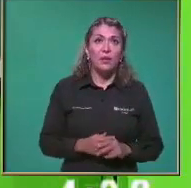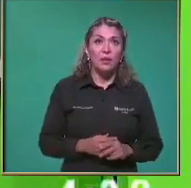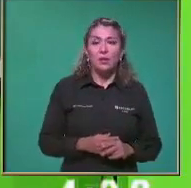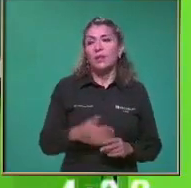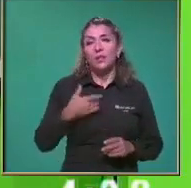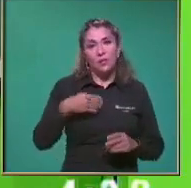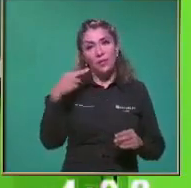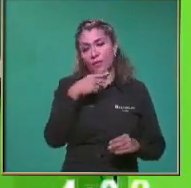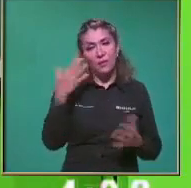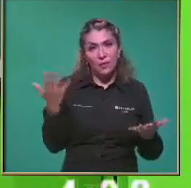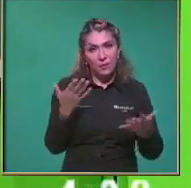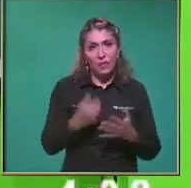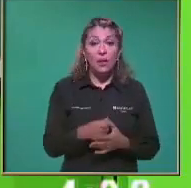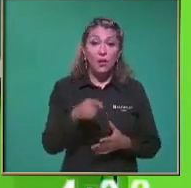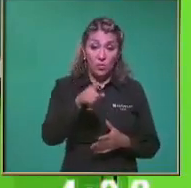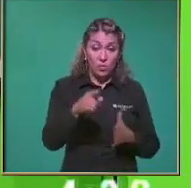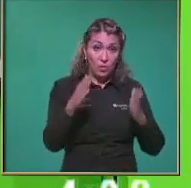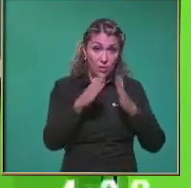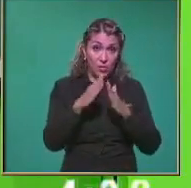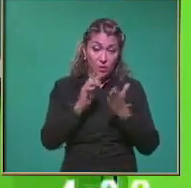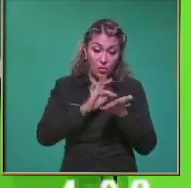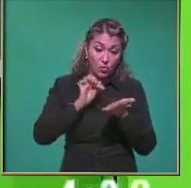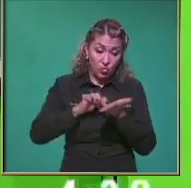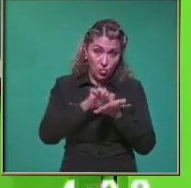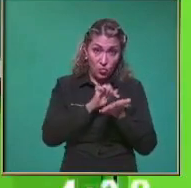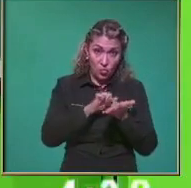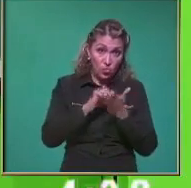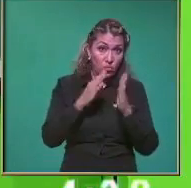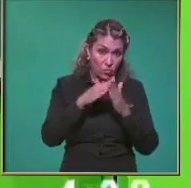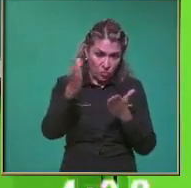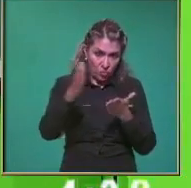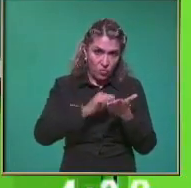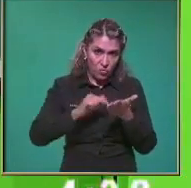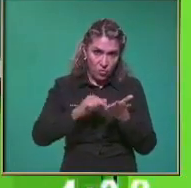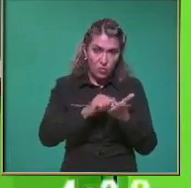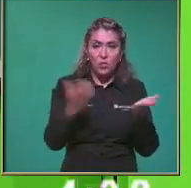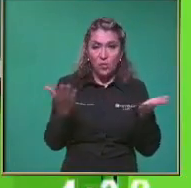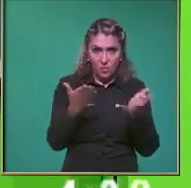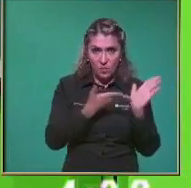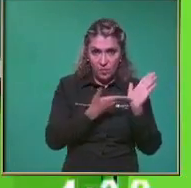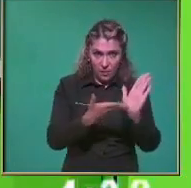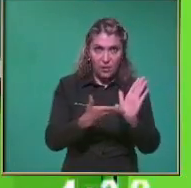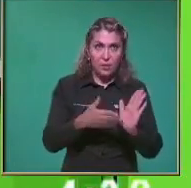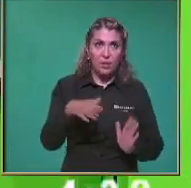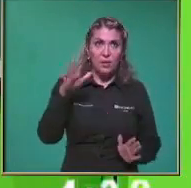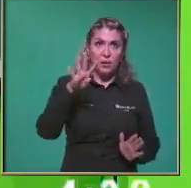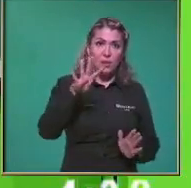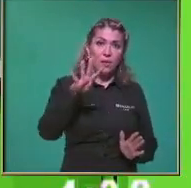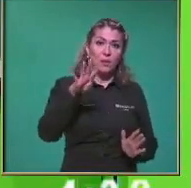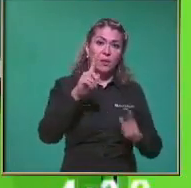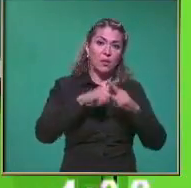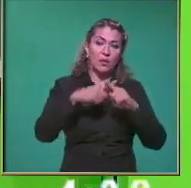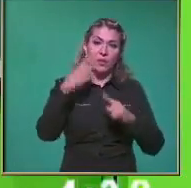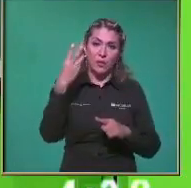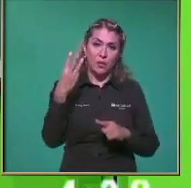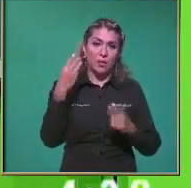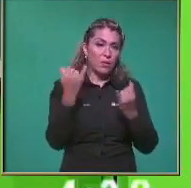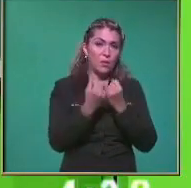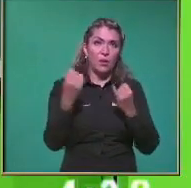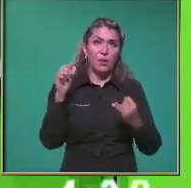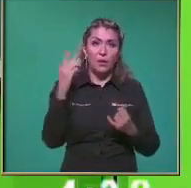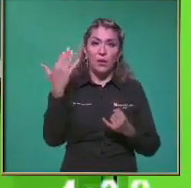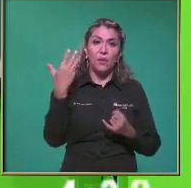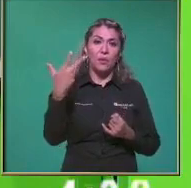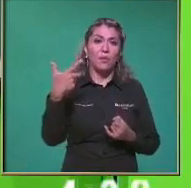hay que hacerlo rápido. Pero ustedes lo pueden verificar en su calculadora. Multipliquen 19 por 3 y les va a dar 57. Bueno, y si suman